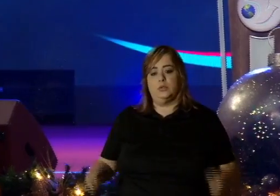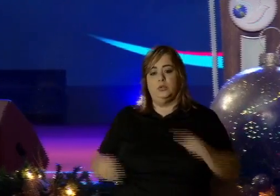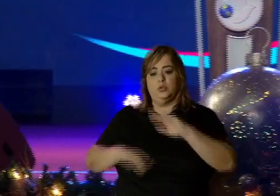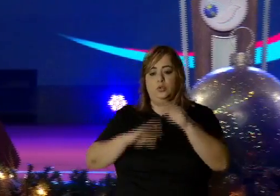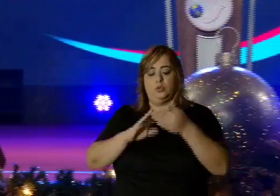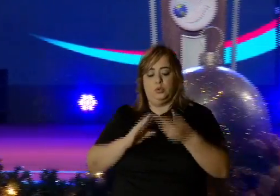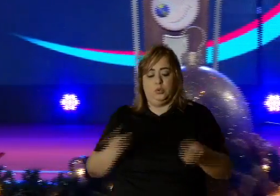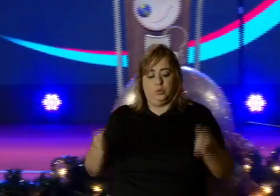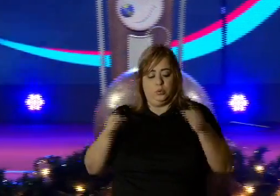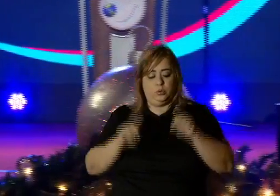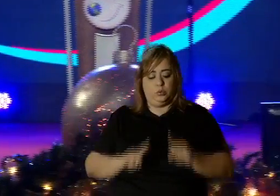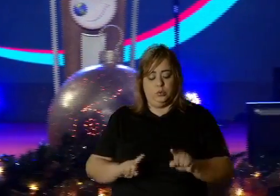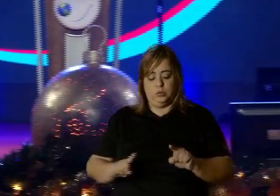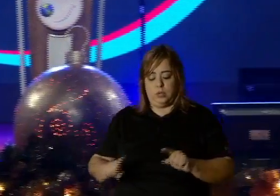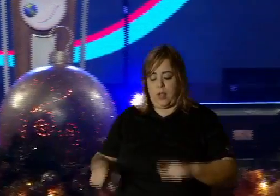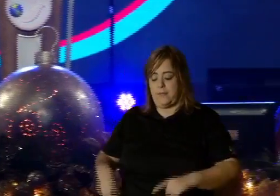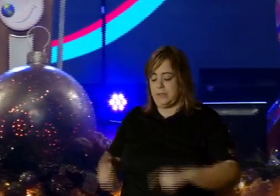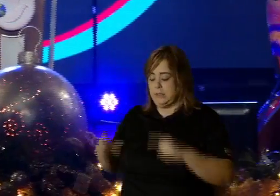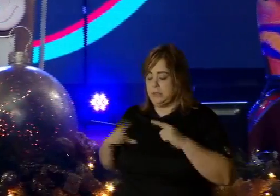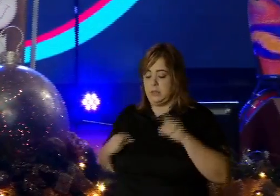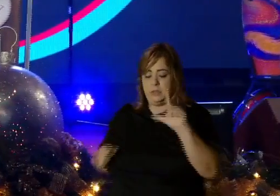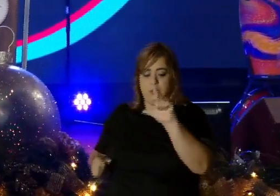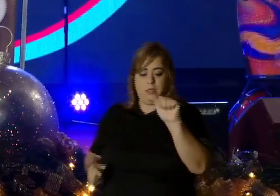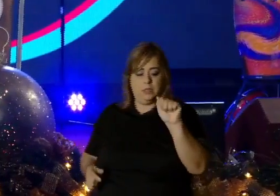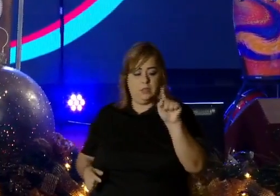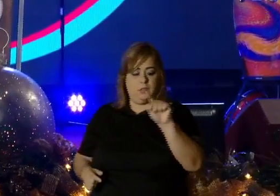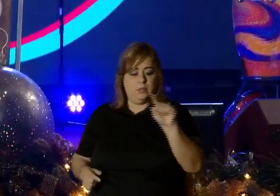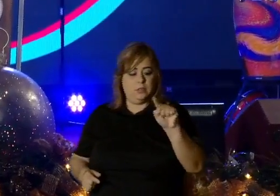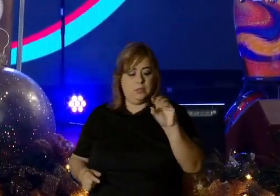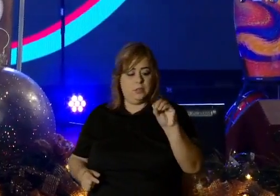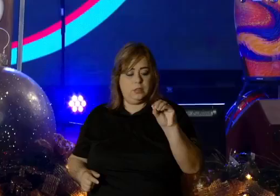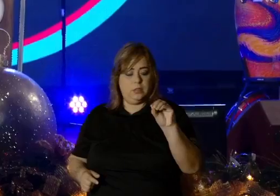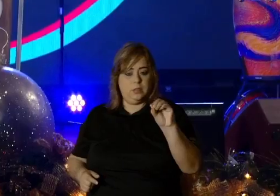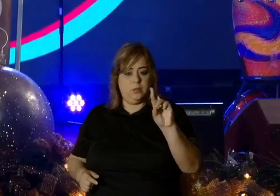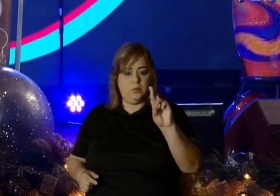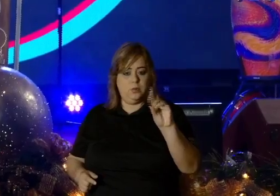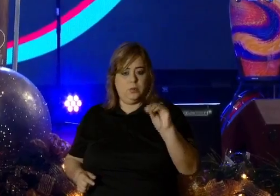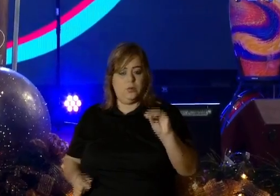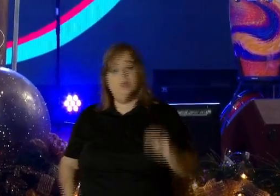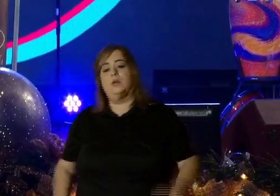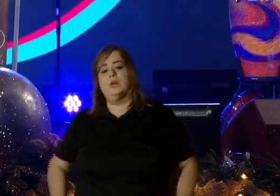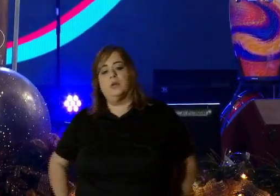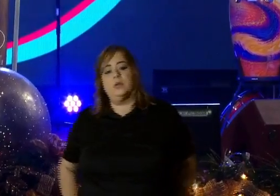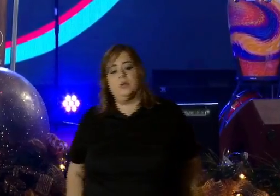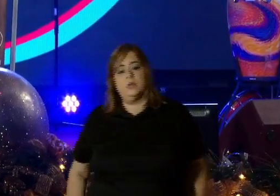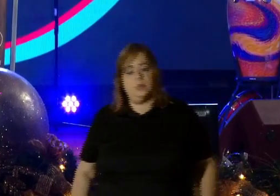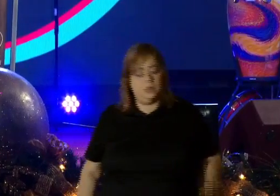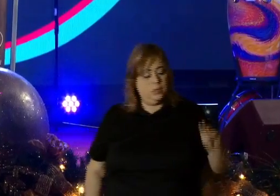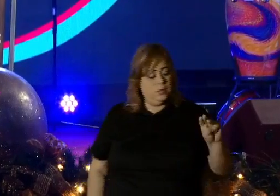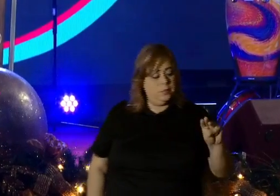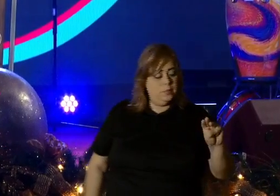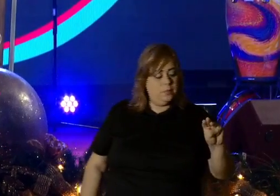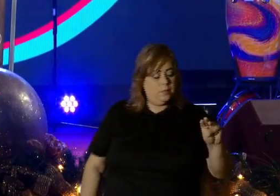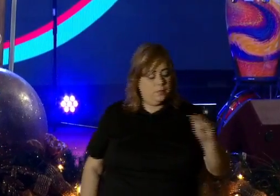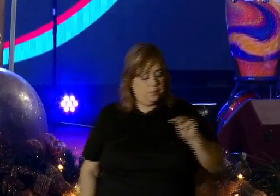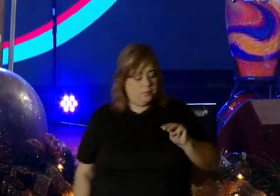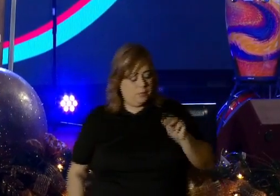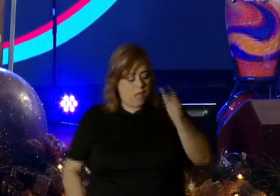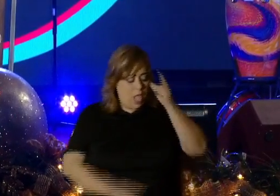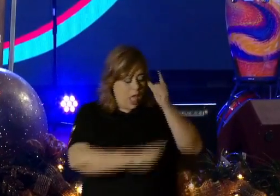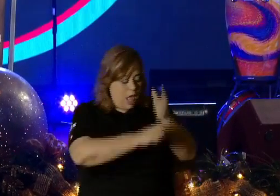Lázaro, en la confianza de que Lázaro era amigo y le pertenece, Marta y María, sucede esta